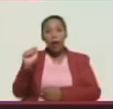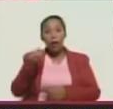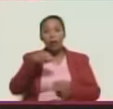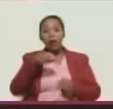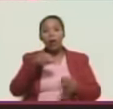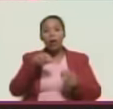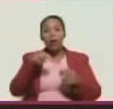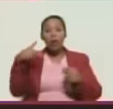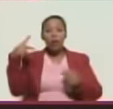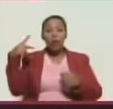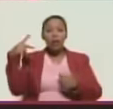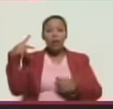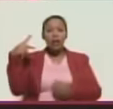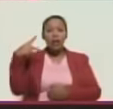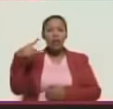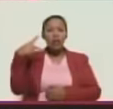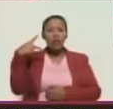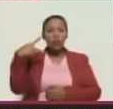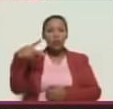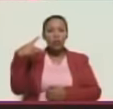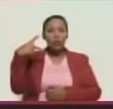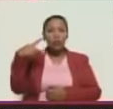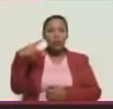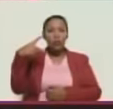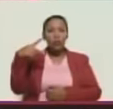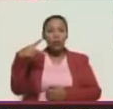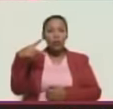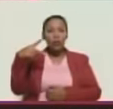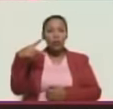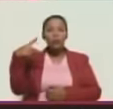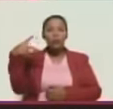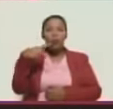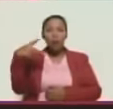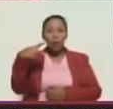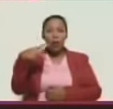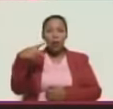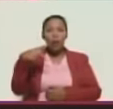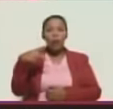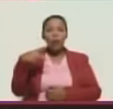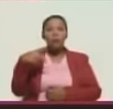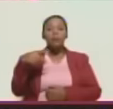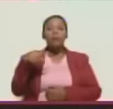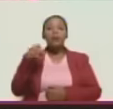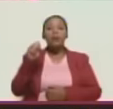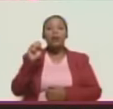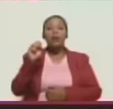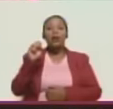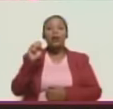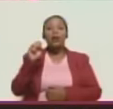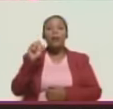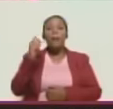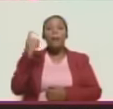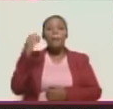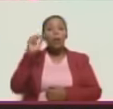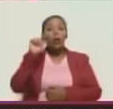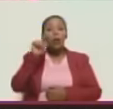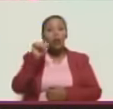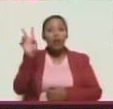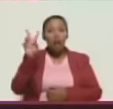popular tupamaro ptb por ti Venezuela